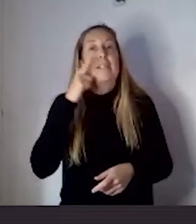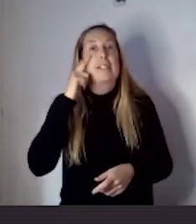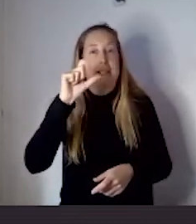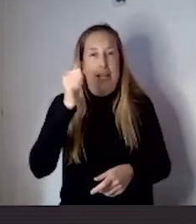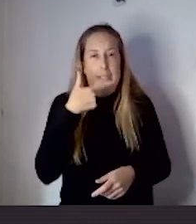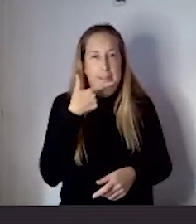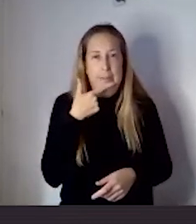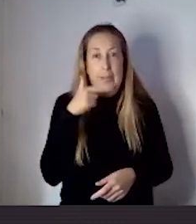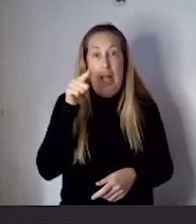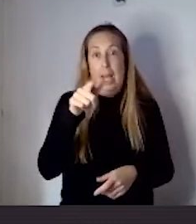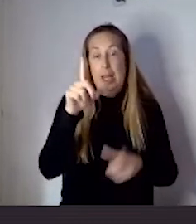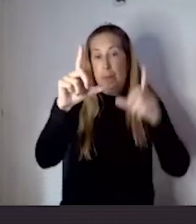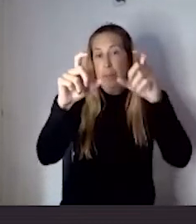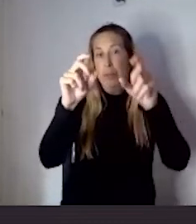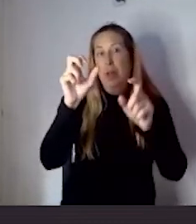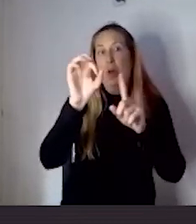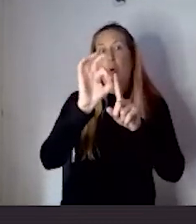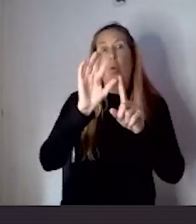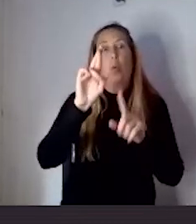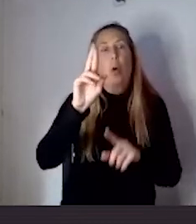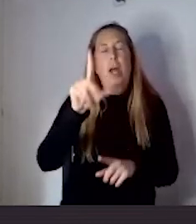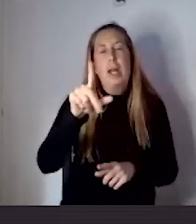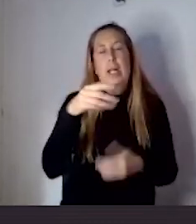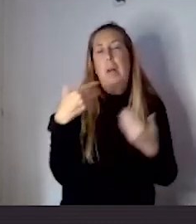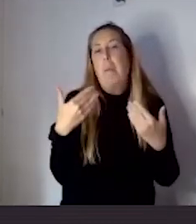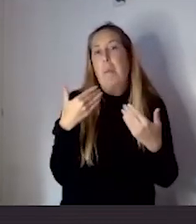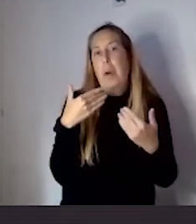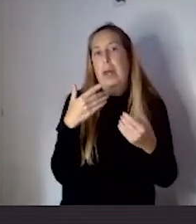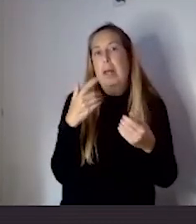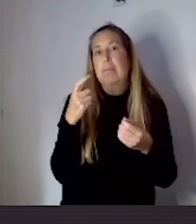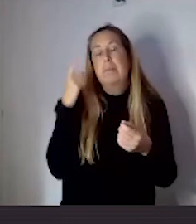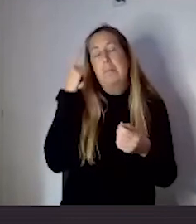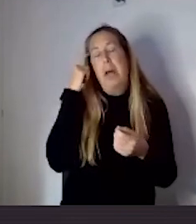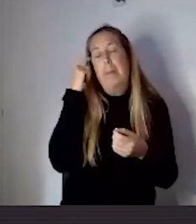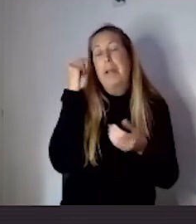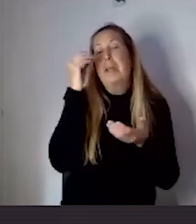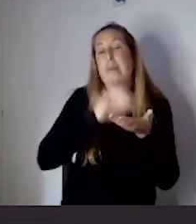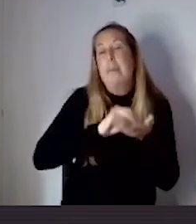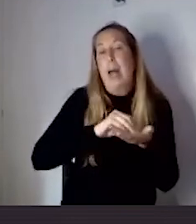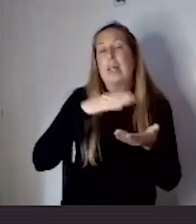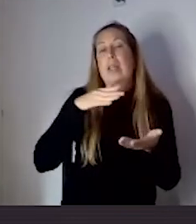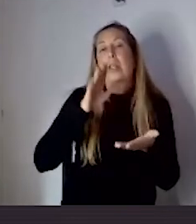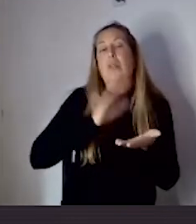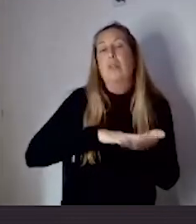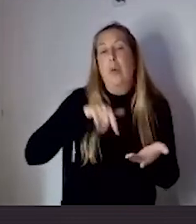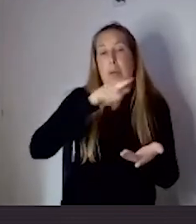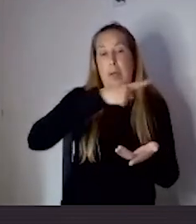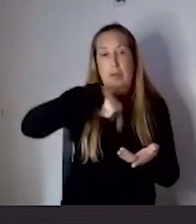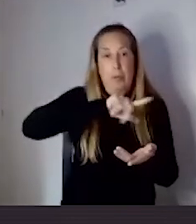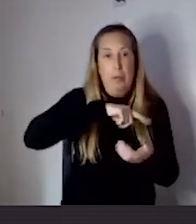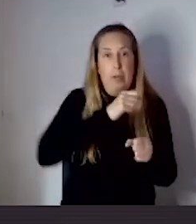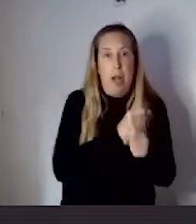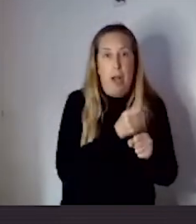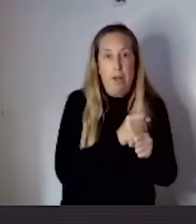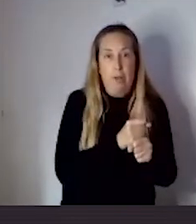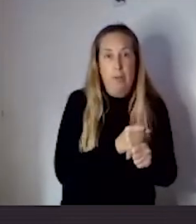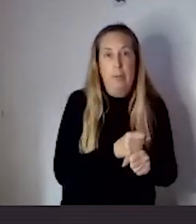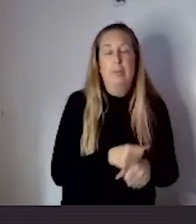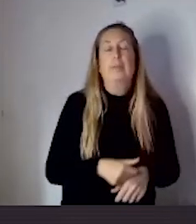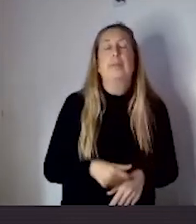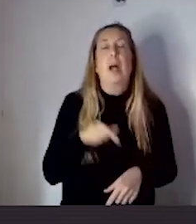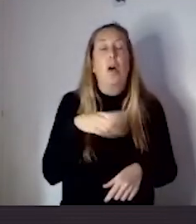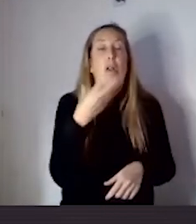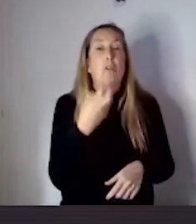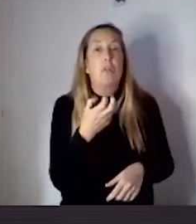en la pantalla y puedes aprender un poco más de michael kühn ahí van a ver nuestra aplicación brain go que es un nuevo software que hemos